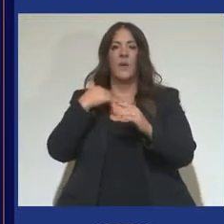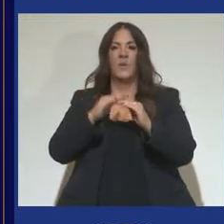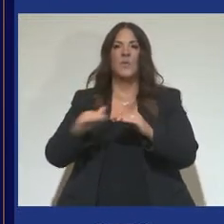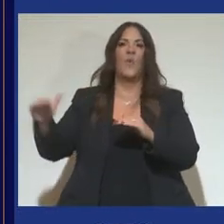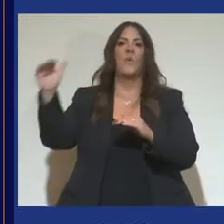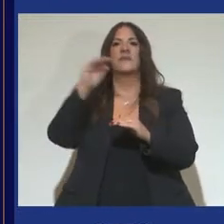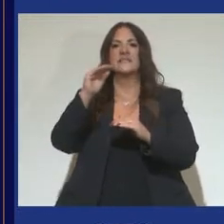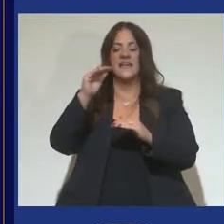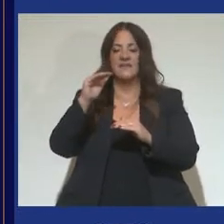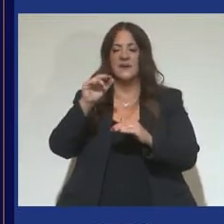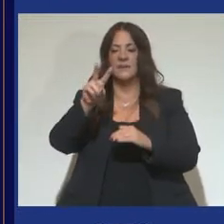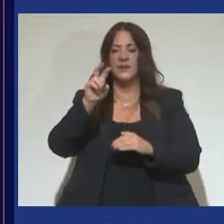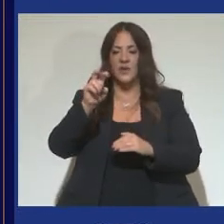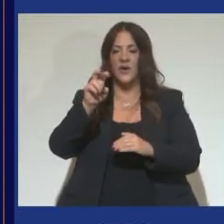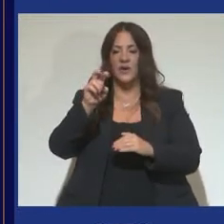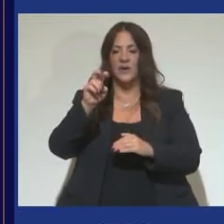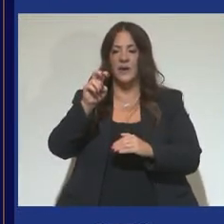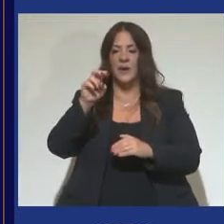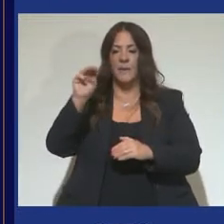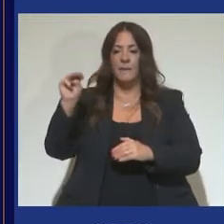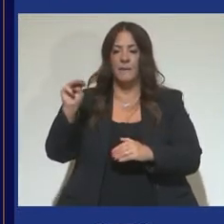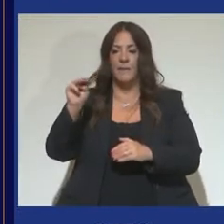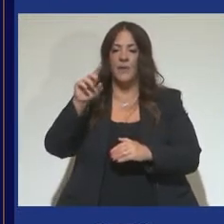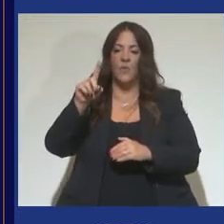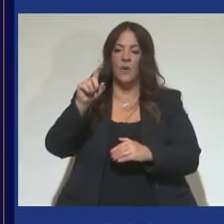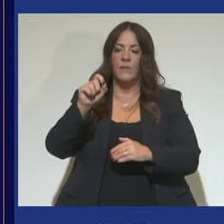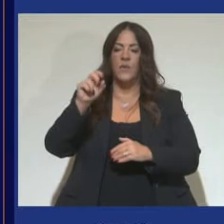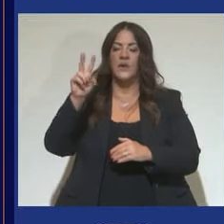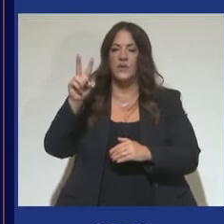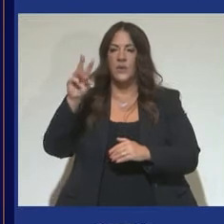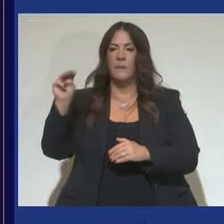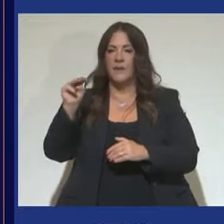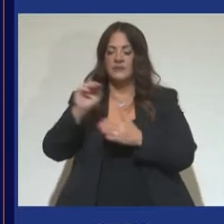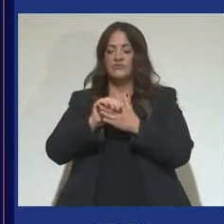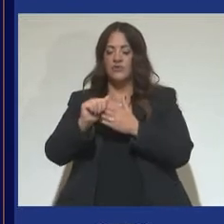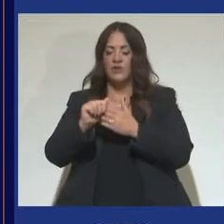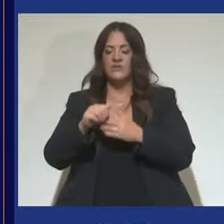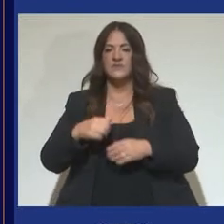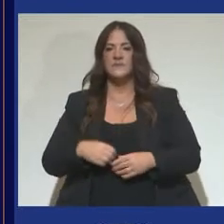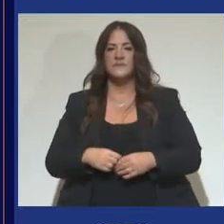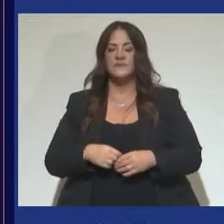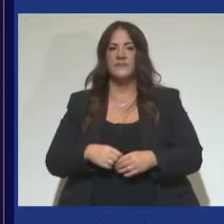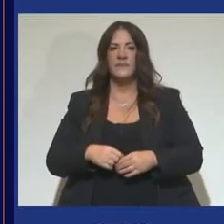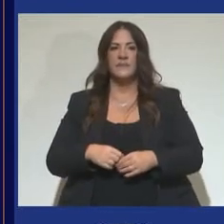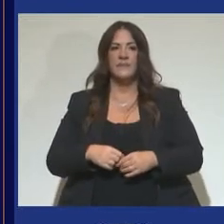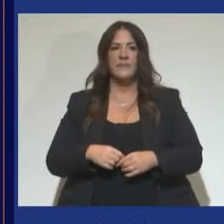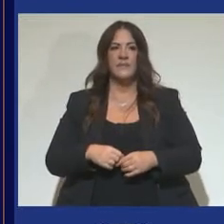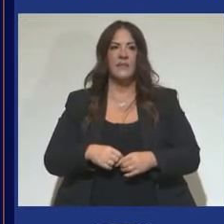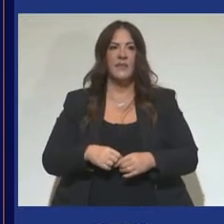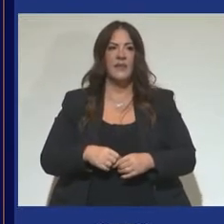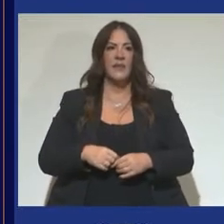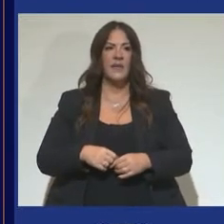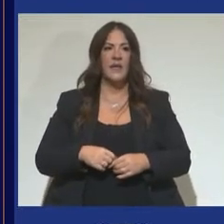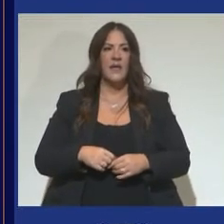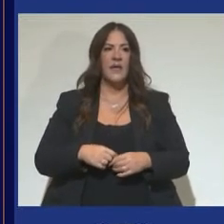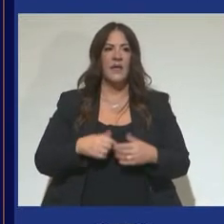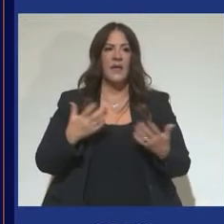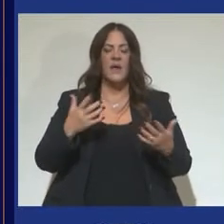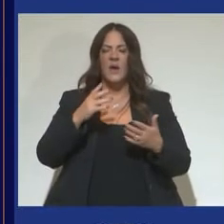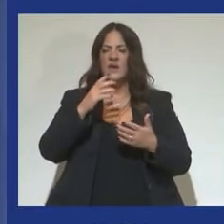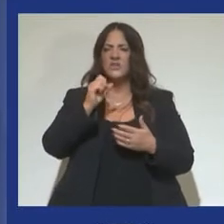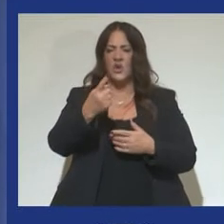102 millones de dólares es una proyección nada más y sabremos más la pregunta es realmente